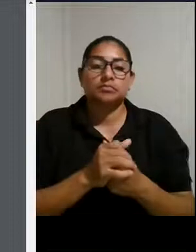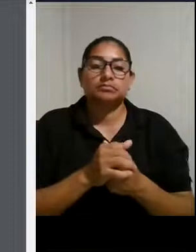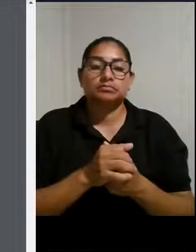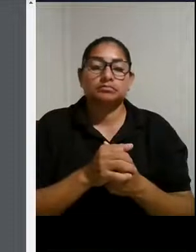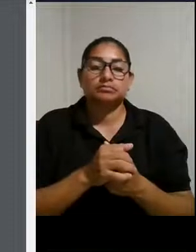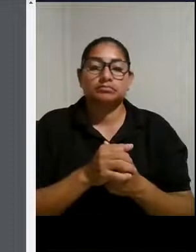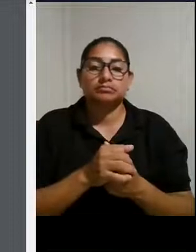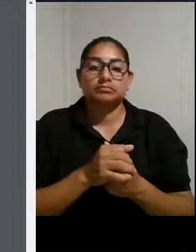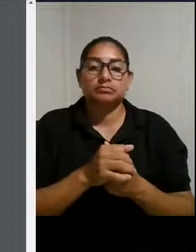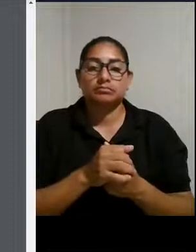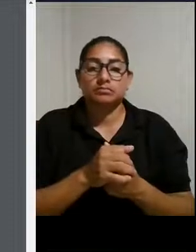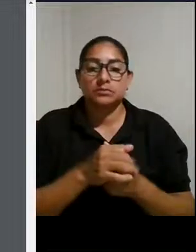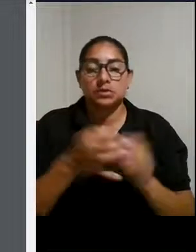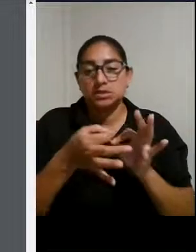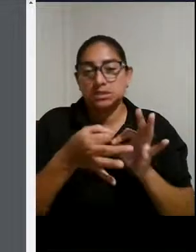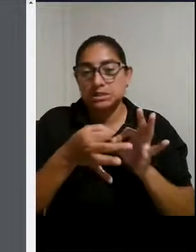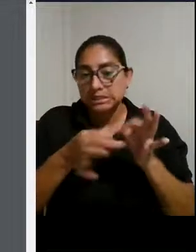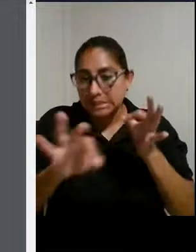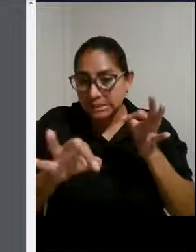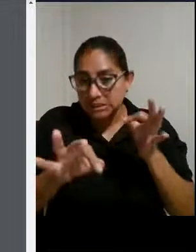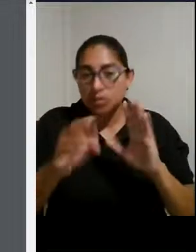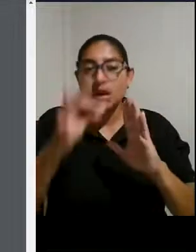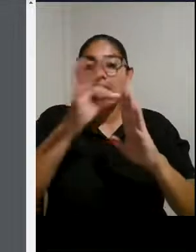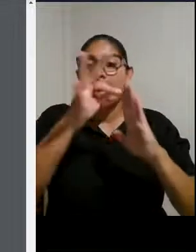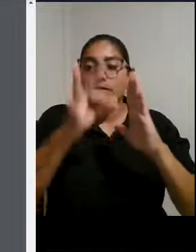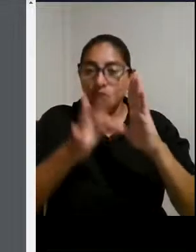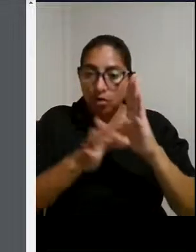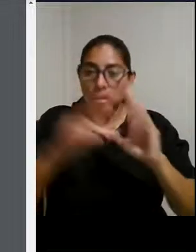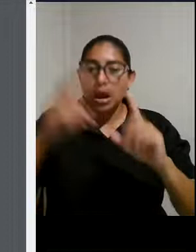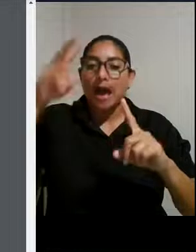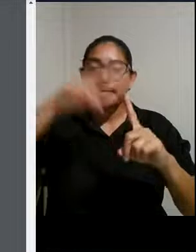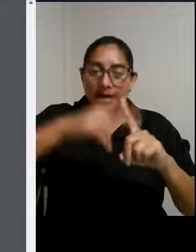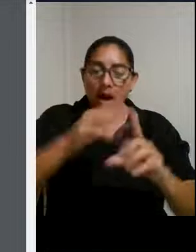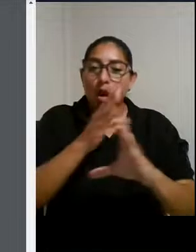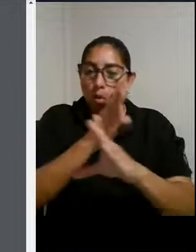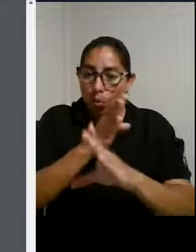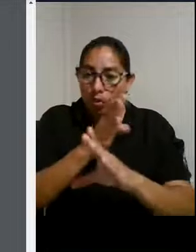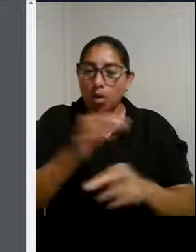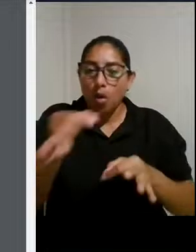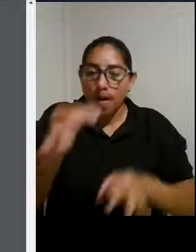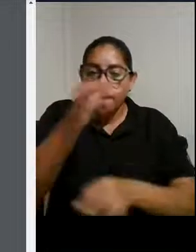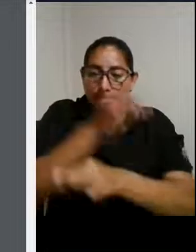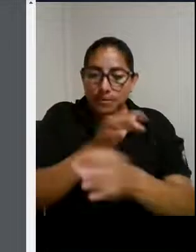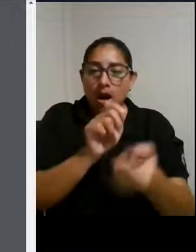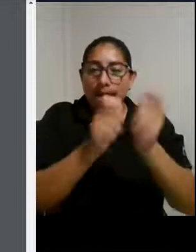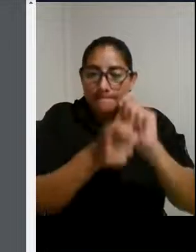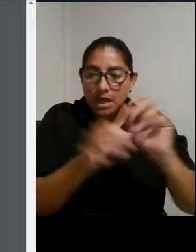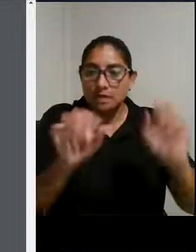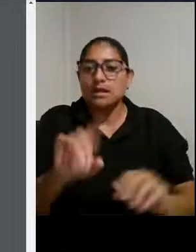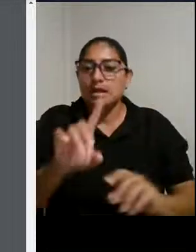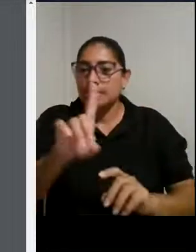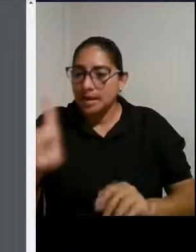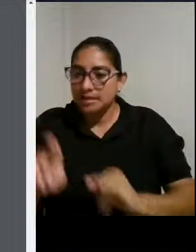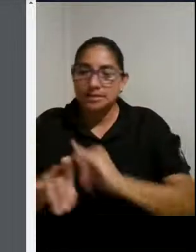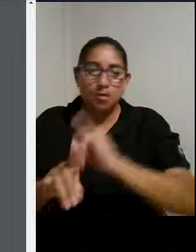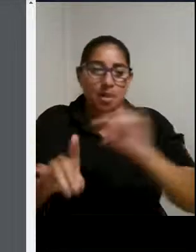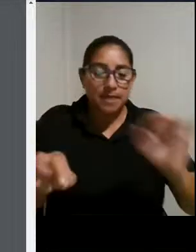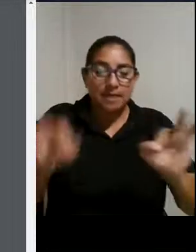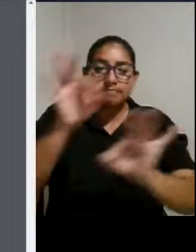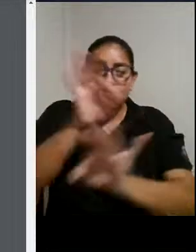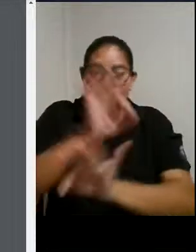algo sencillo, solamente aplicar la fórmula. Y entiendan que esto de acá, esta expresión, lo que nos indica